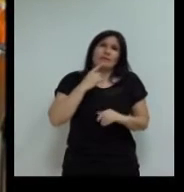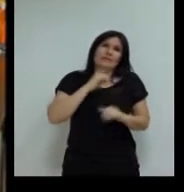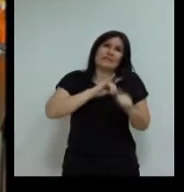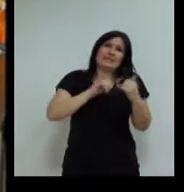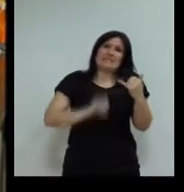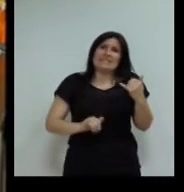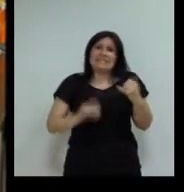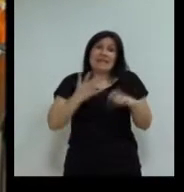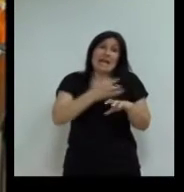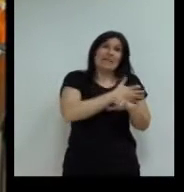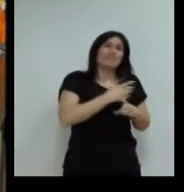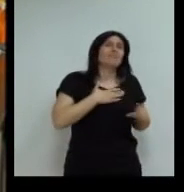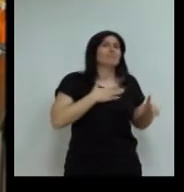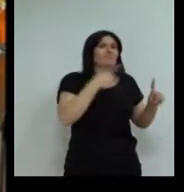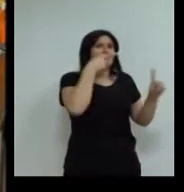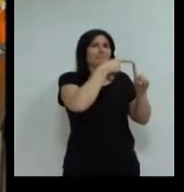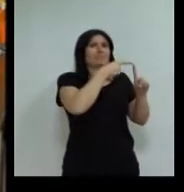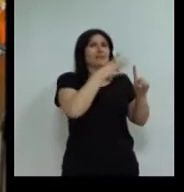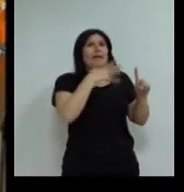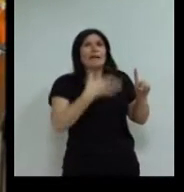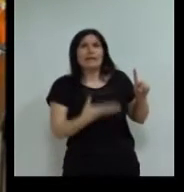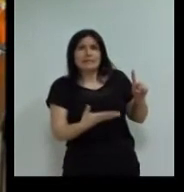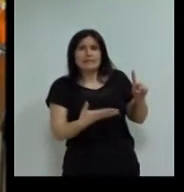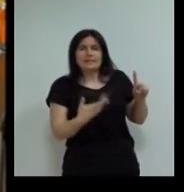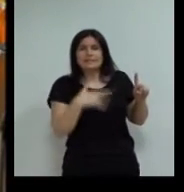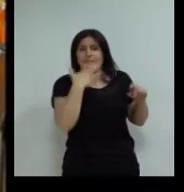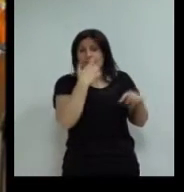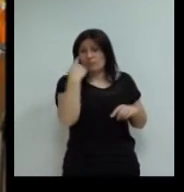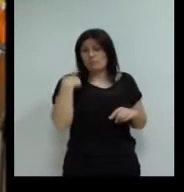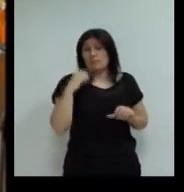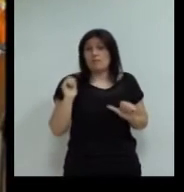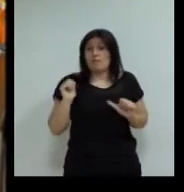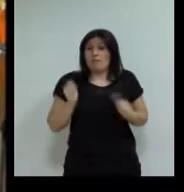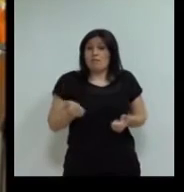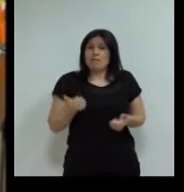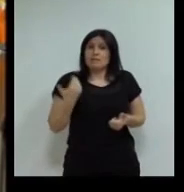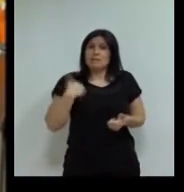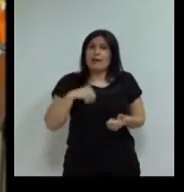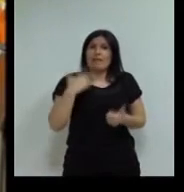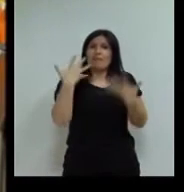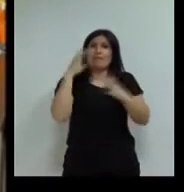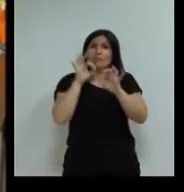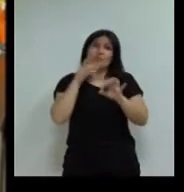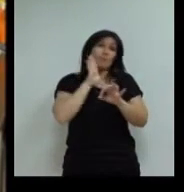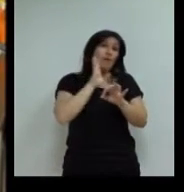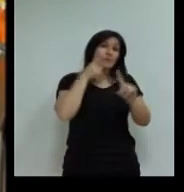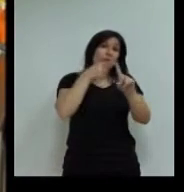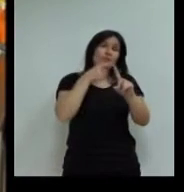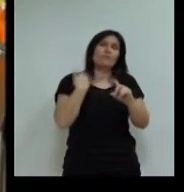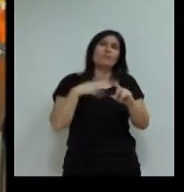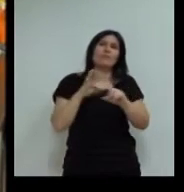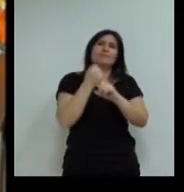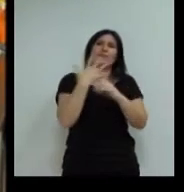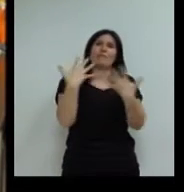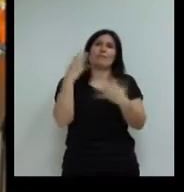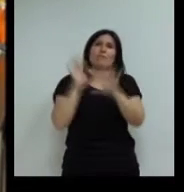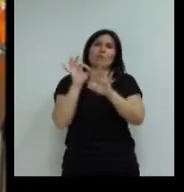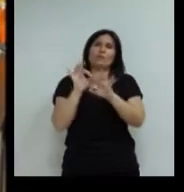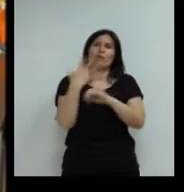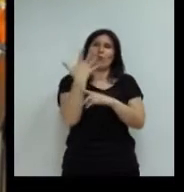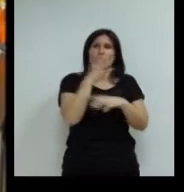de crisis. Ese era el objetivo. En este momento, el año pasado en la arrancada hemos llegado a un 10% de ese objetivo con esas 5 salas,